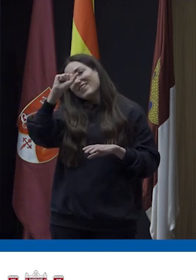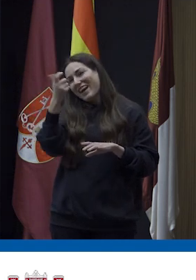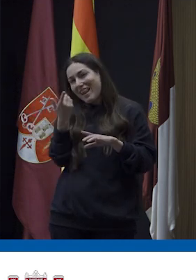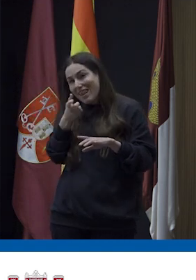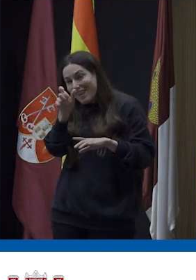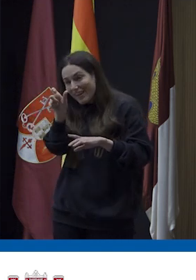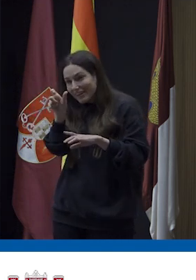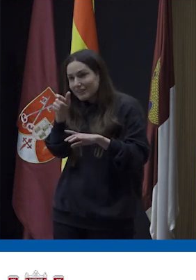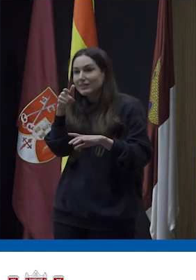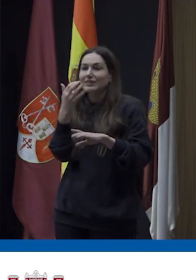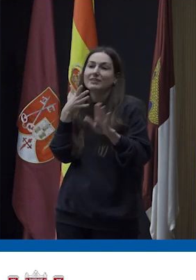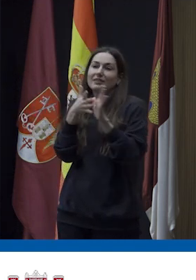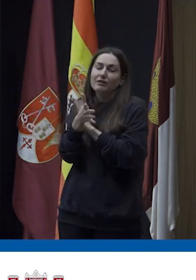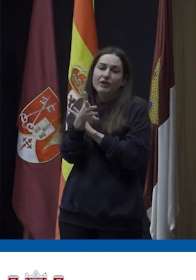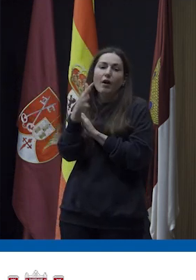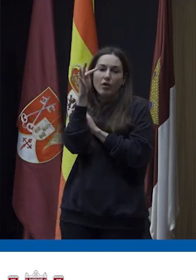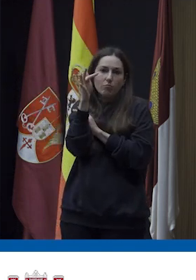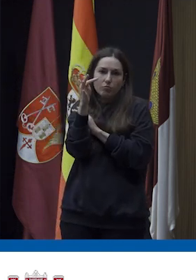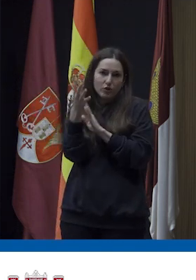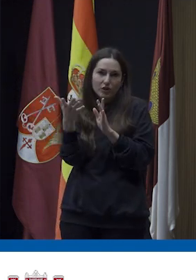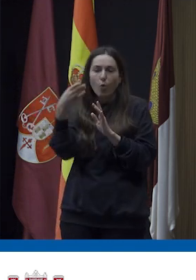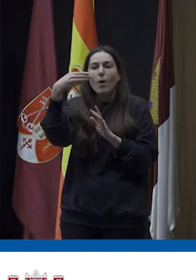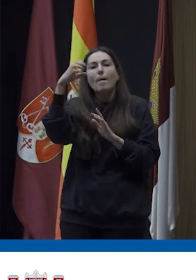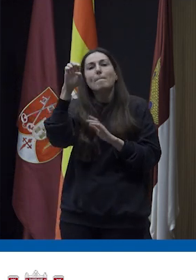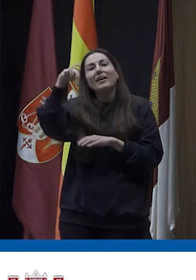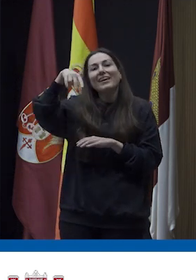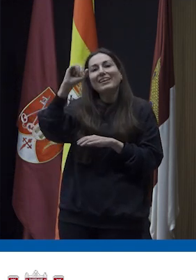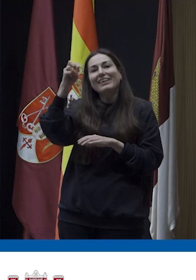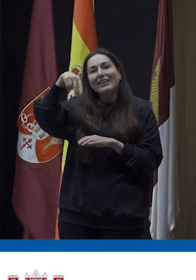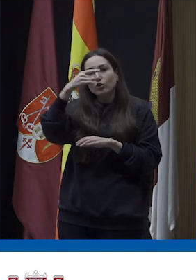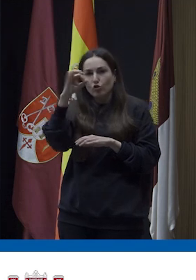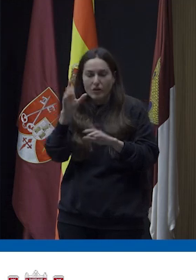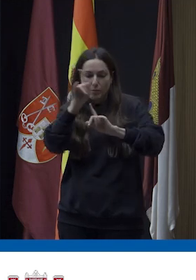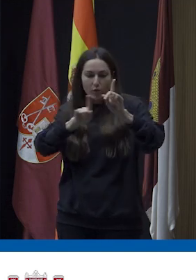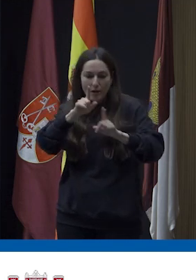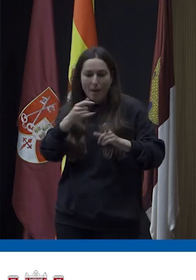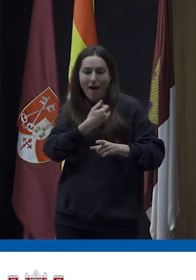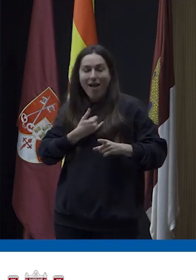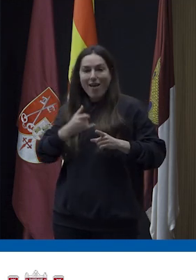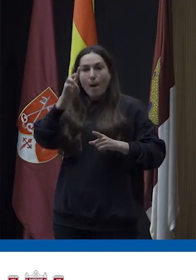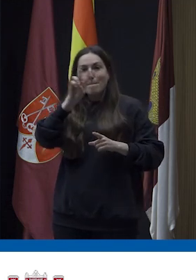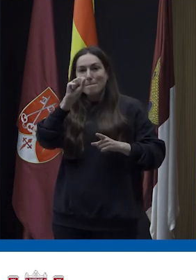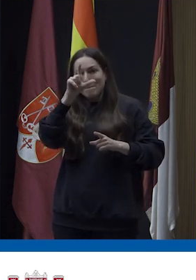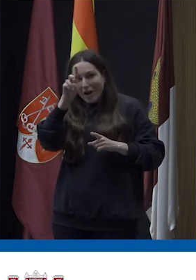una cosa benigna. Que benigna. No sugiere un problema con la válvula del corazón. Vale, ok. Gracias.